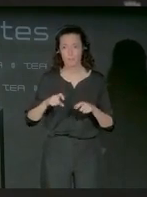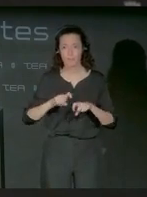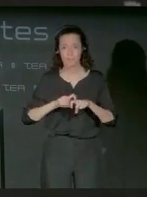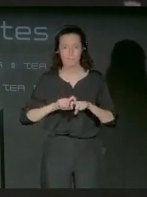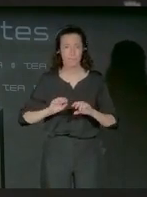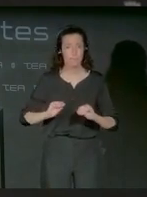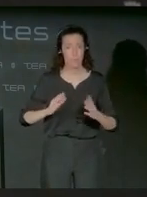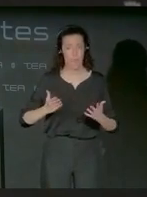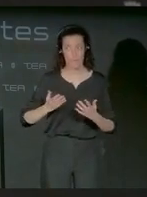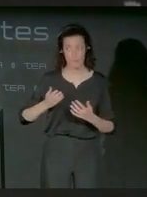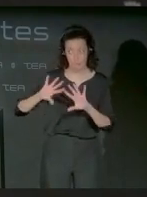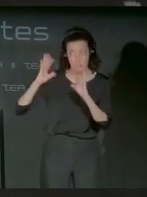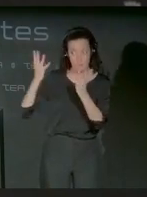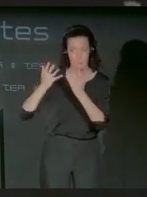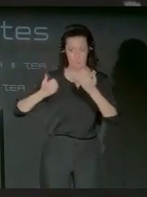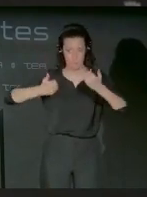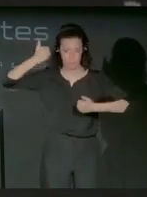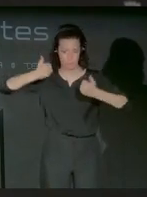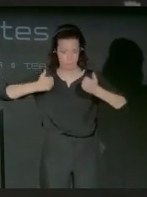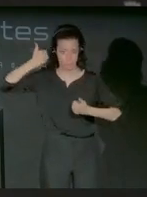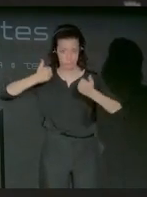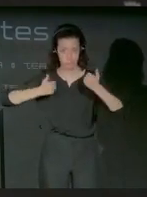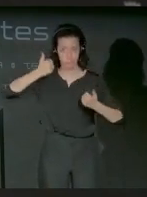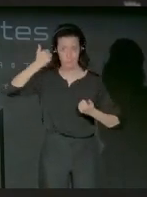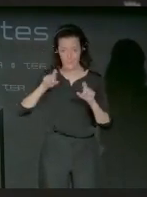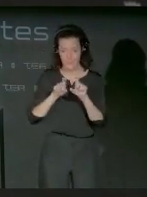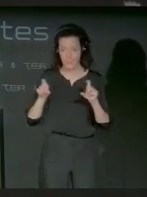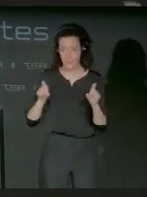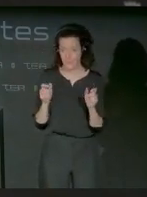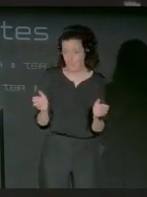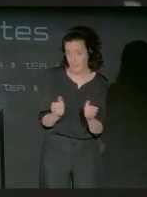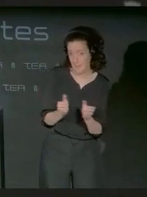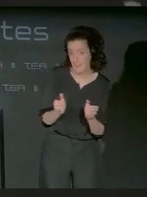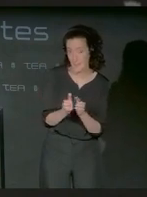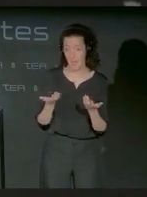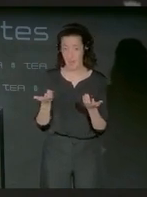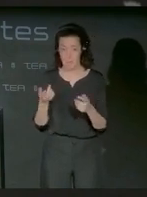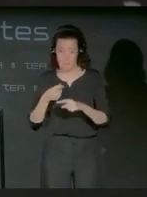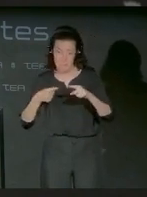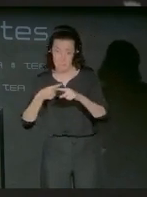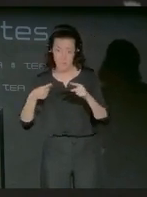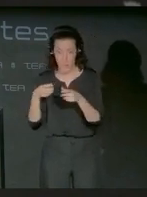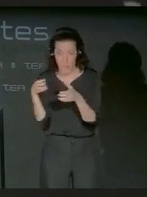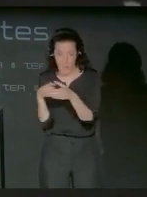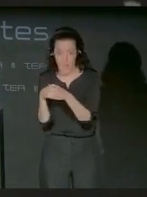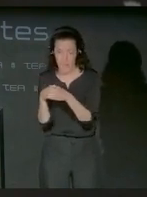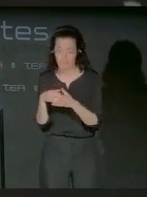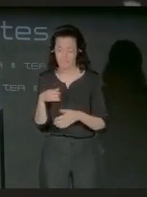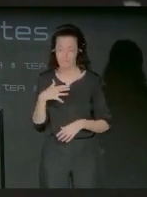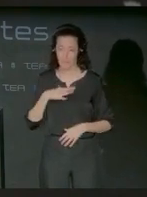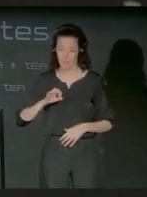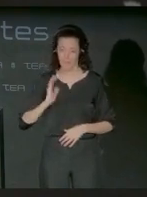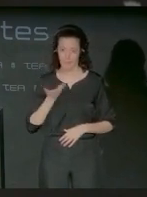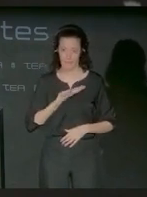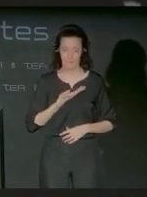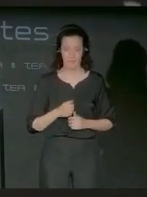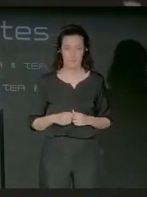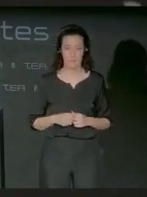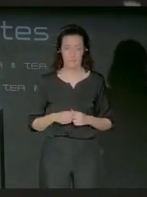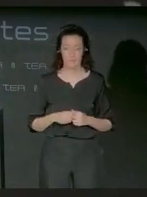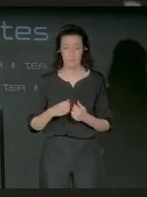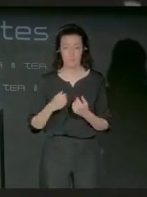en el que el tamaño de empresas de pequeñas y microempresas puede suponer una desventaja desde las instituciones públicas